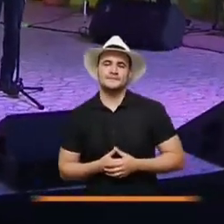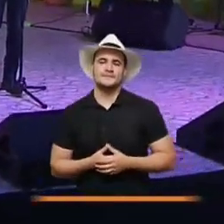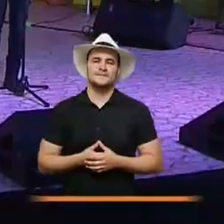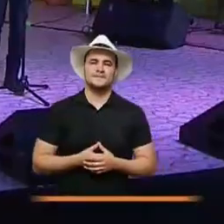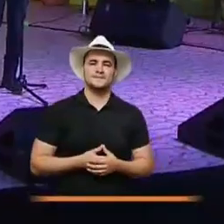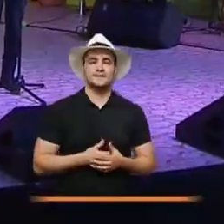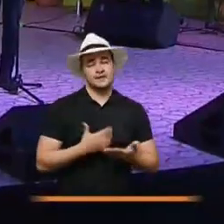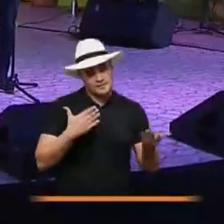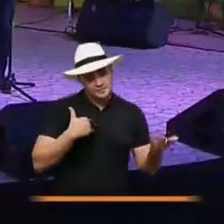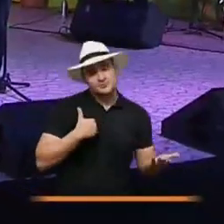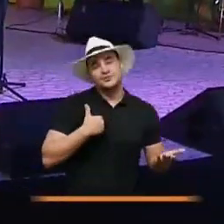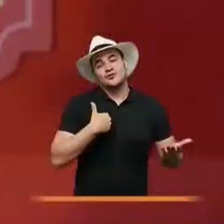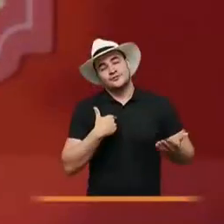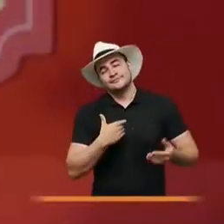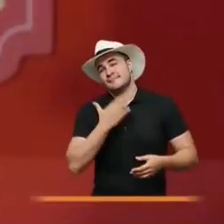y prefiero